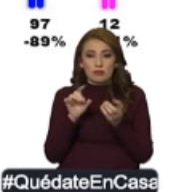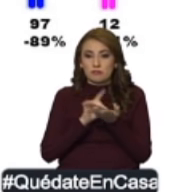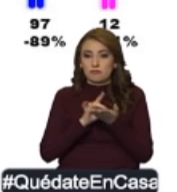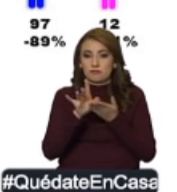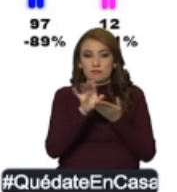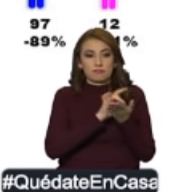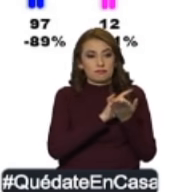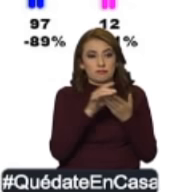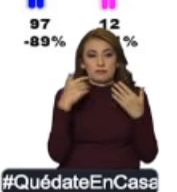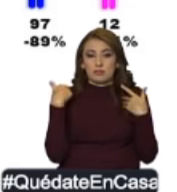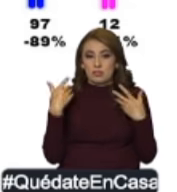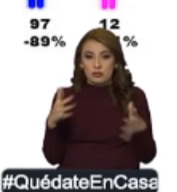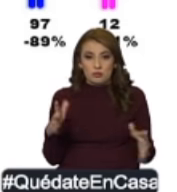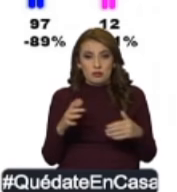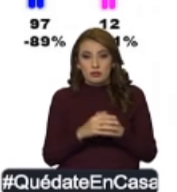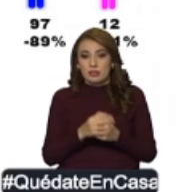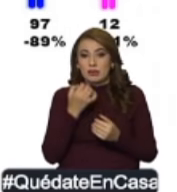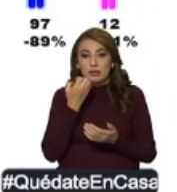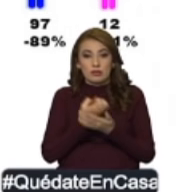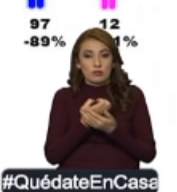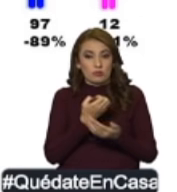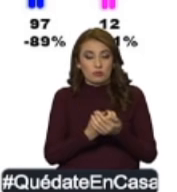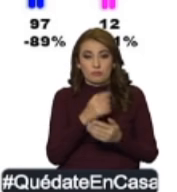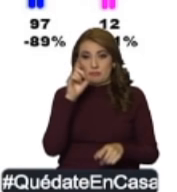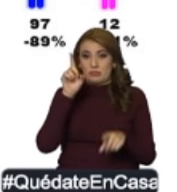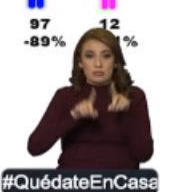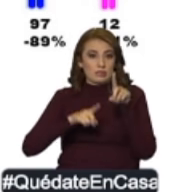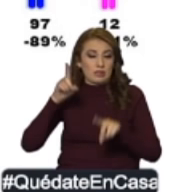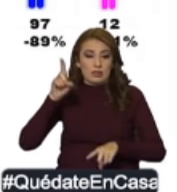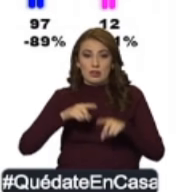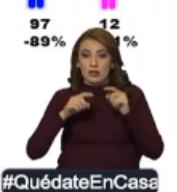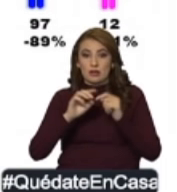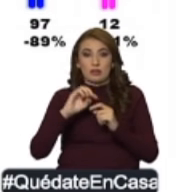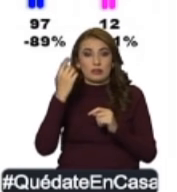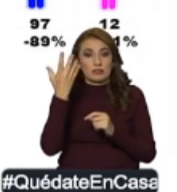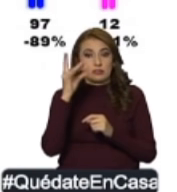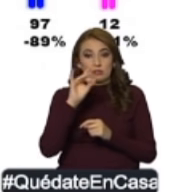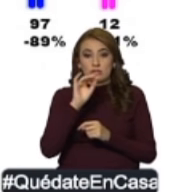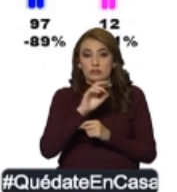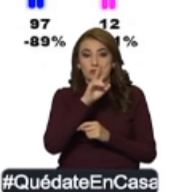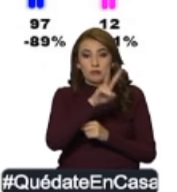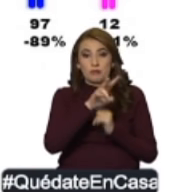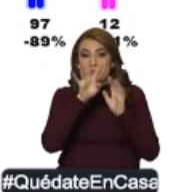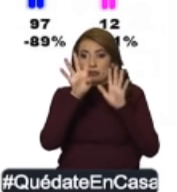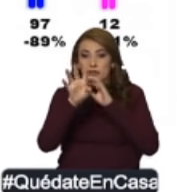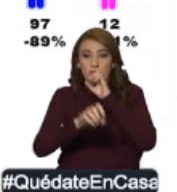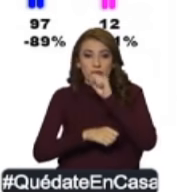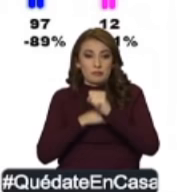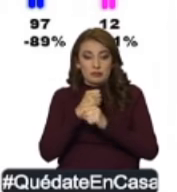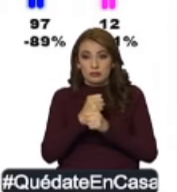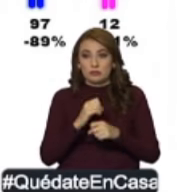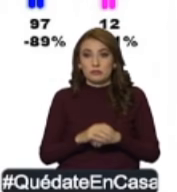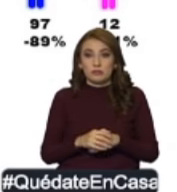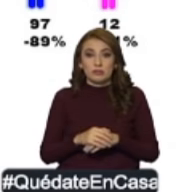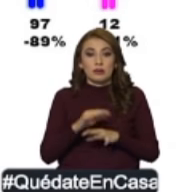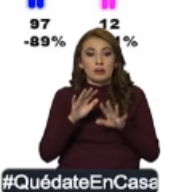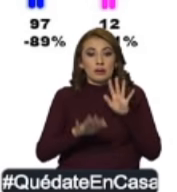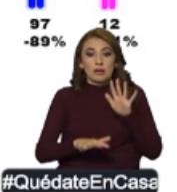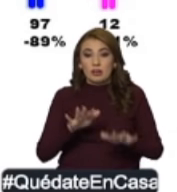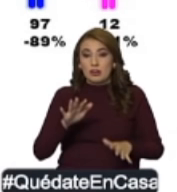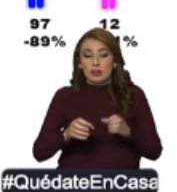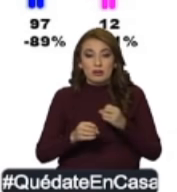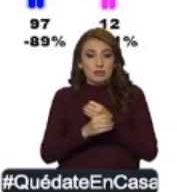jóvenes de edad económicamente activa también entre 18 y 29, que muchas veces en